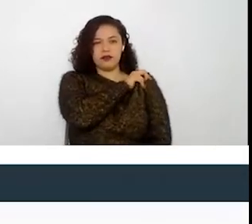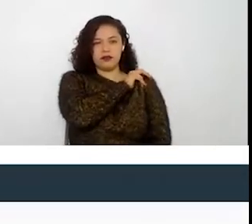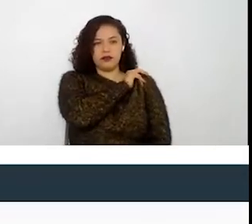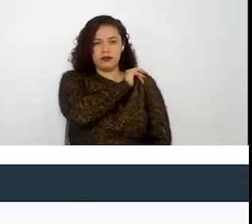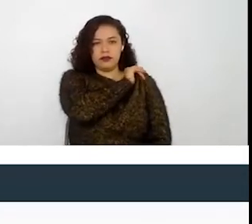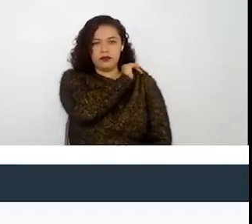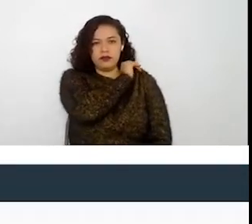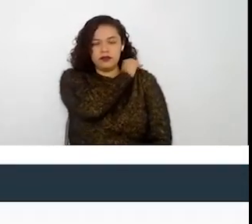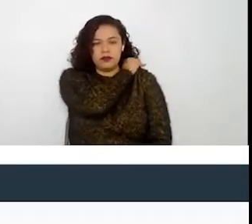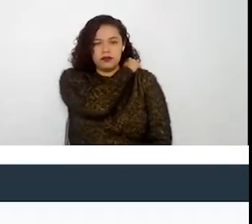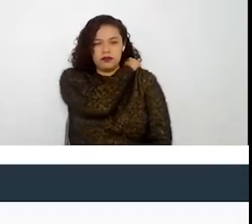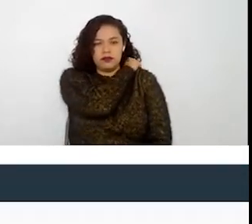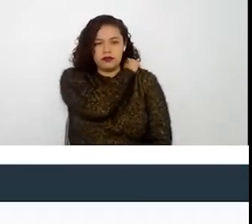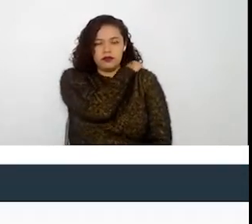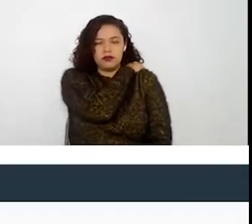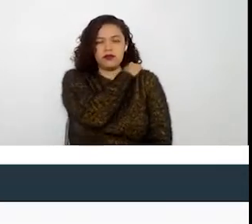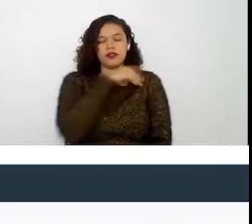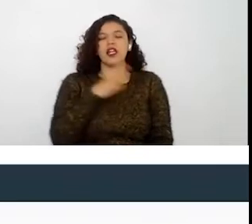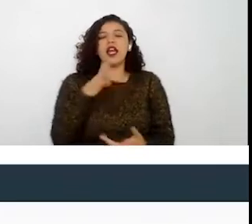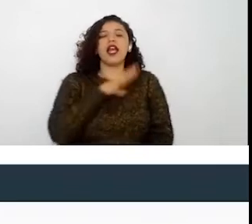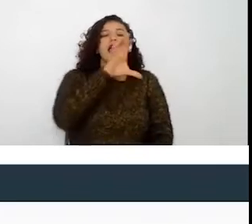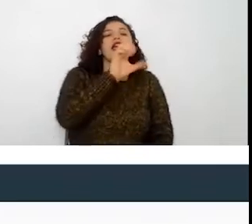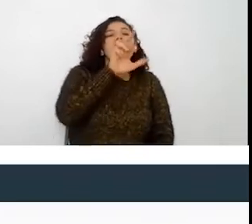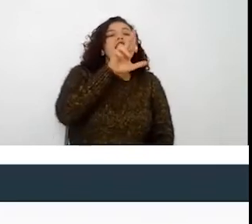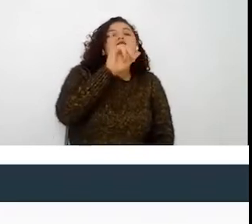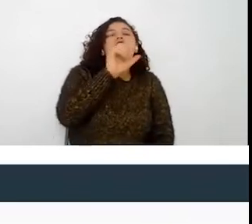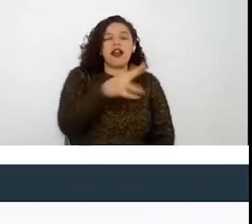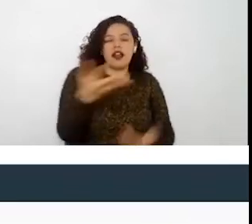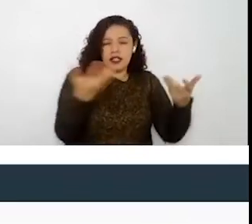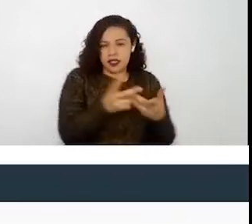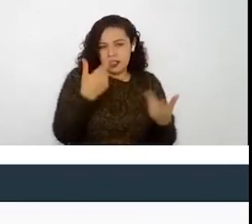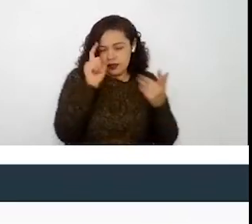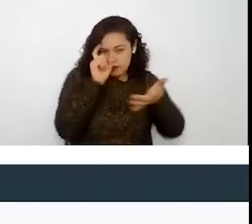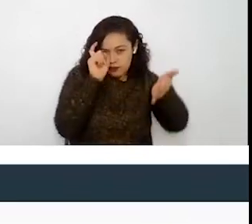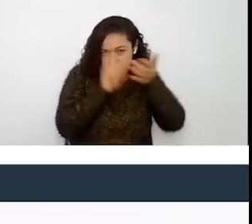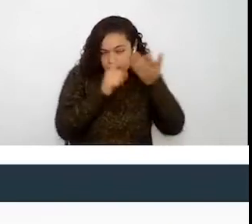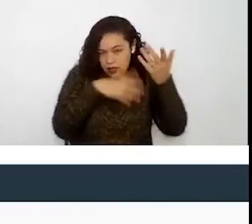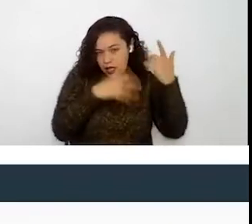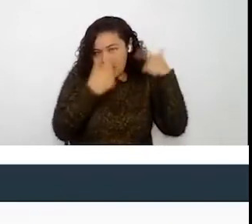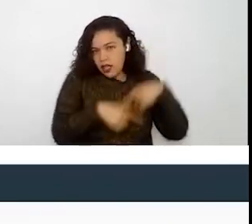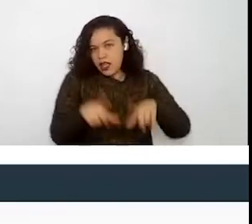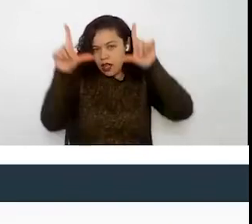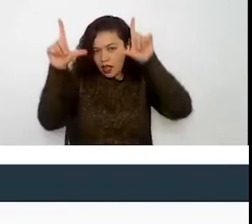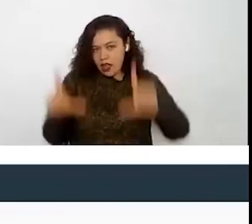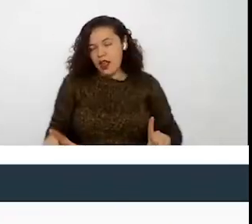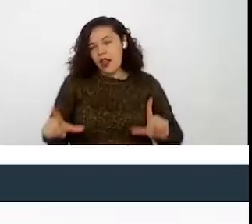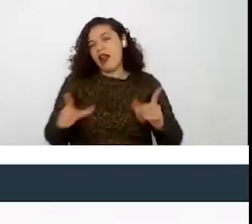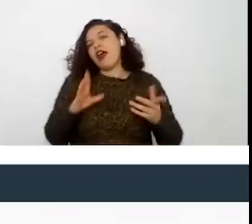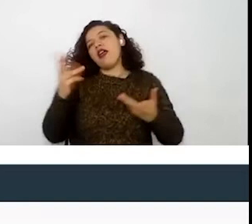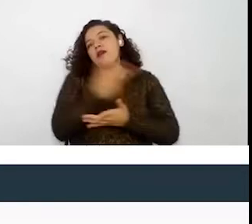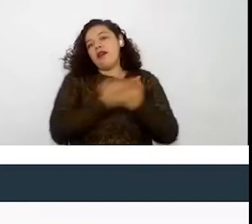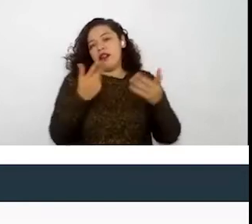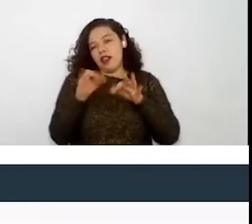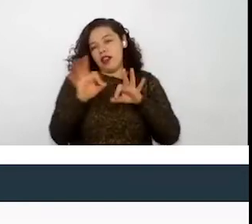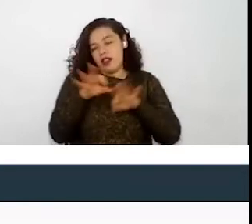al darle crear Vamos a ingresar y les va este les va a dar esta liga que es lo que es la elaboración de programa de trabajo y presupuesto